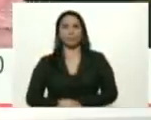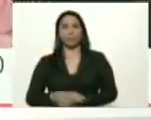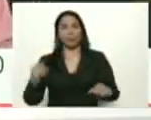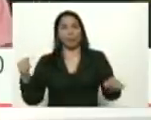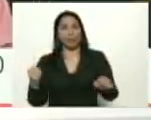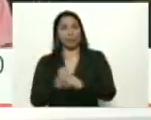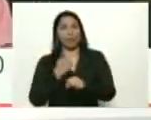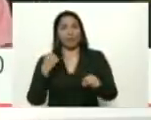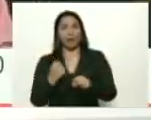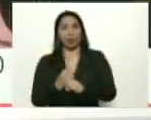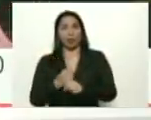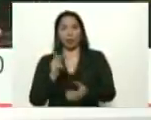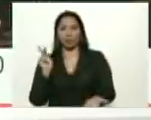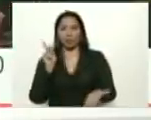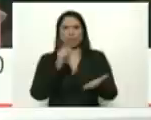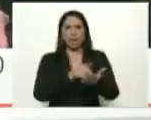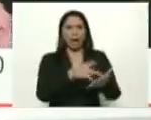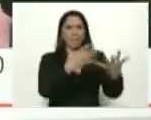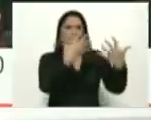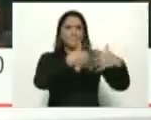trabajador al llegar a la empresa.